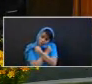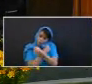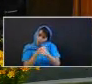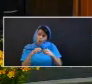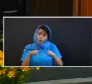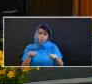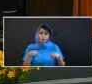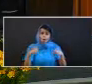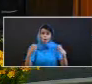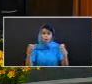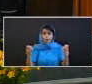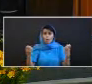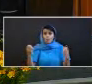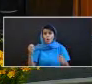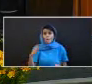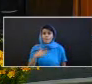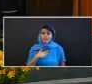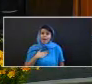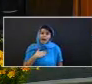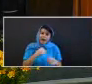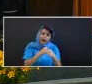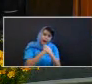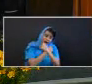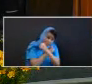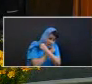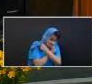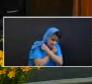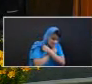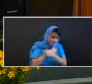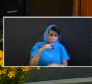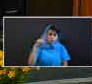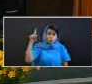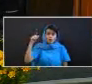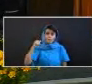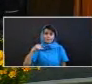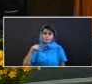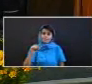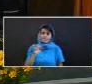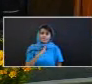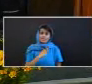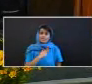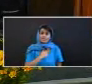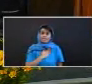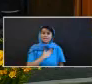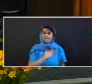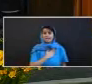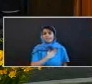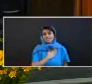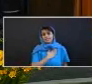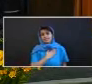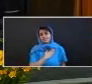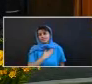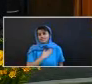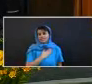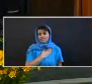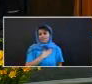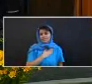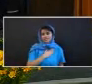amar como me amas tú a mí.